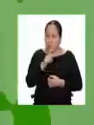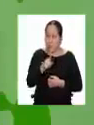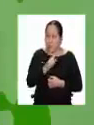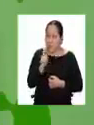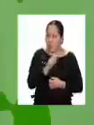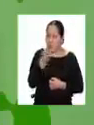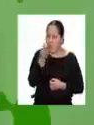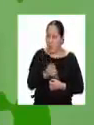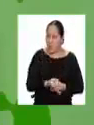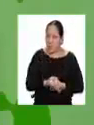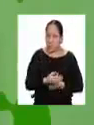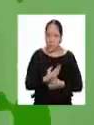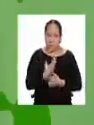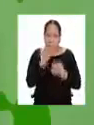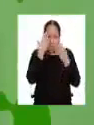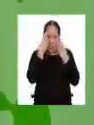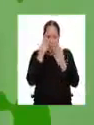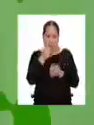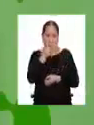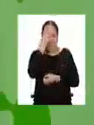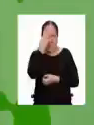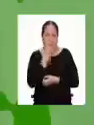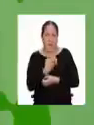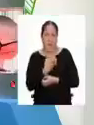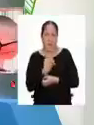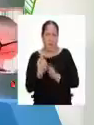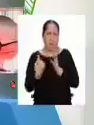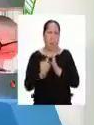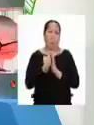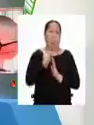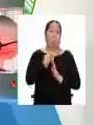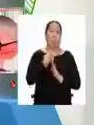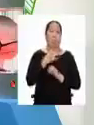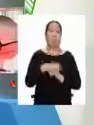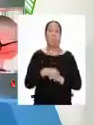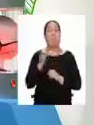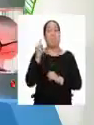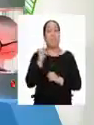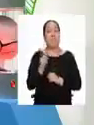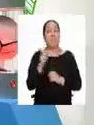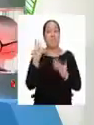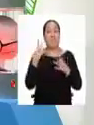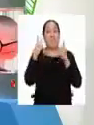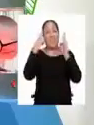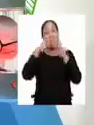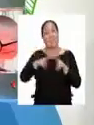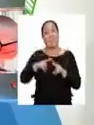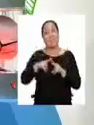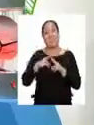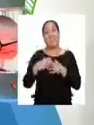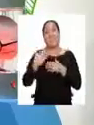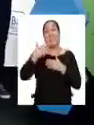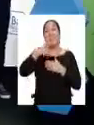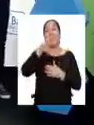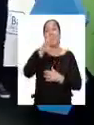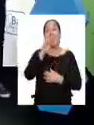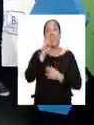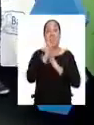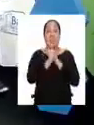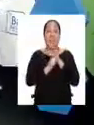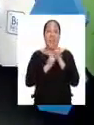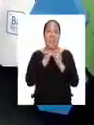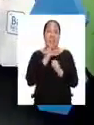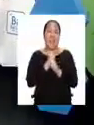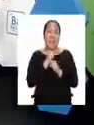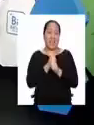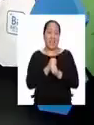reales? Ay, no sé. ¿Y si se molestan y me hacen algo? Bueno, eso ya lo veremos en 30 años. Por